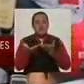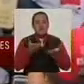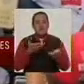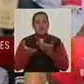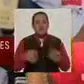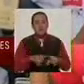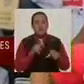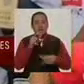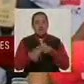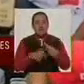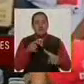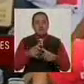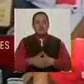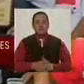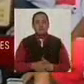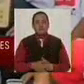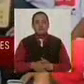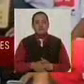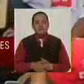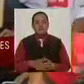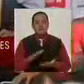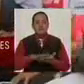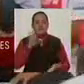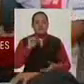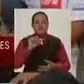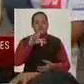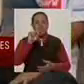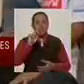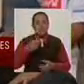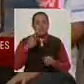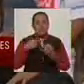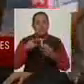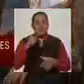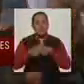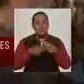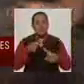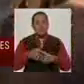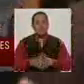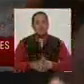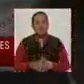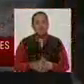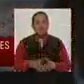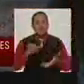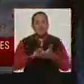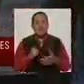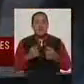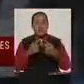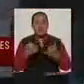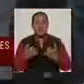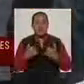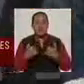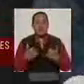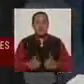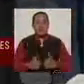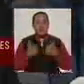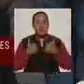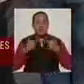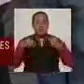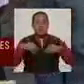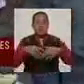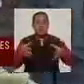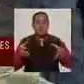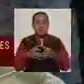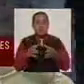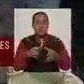la población. Son más de 3.000 pobladores los que viven y radican en el centro